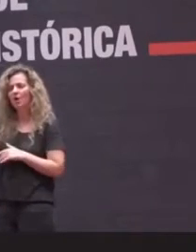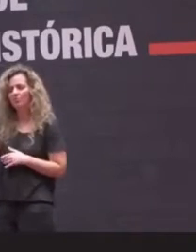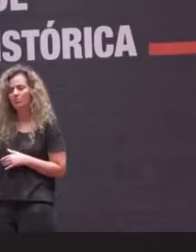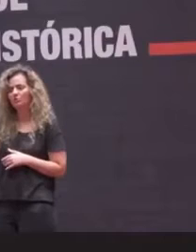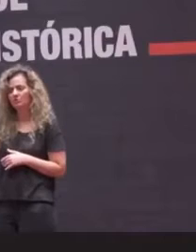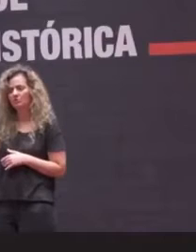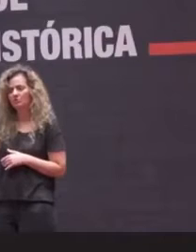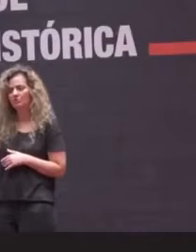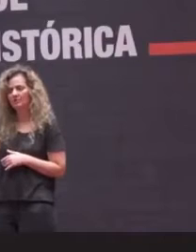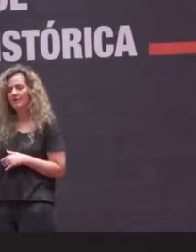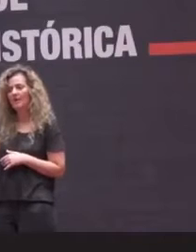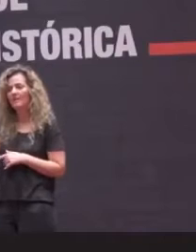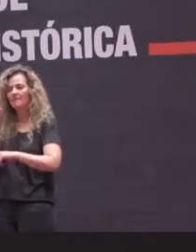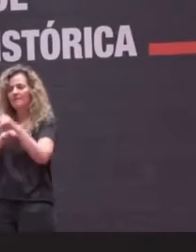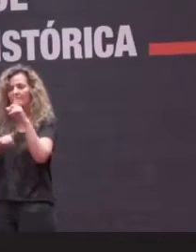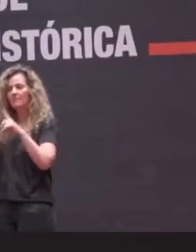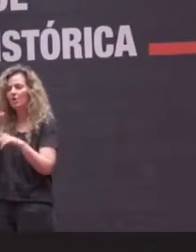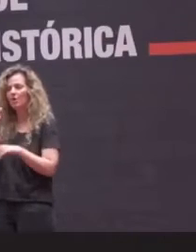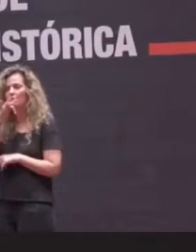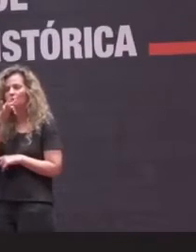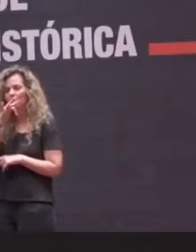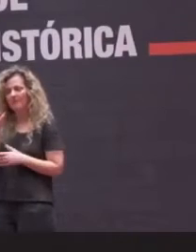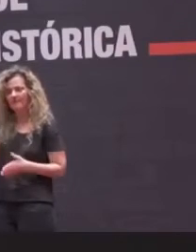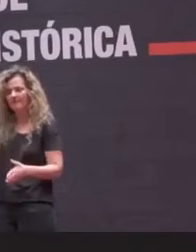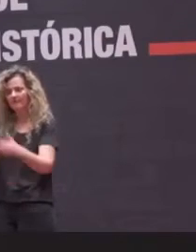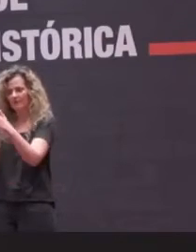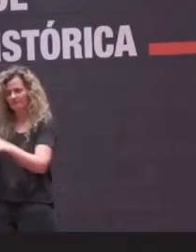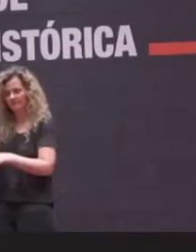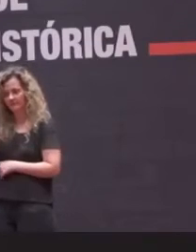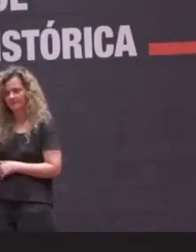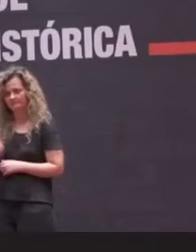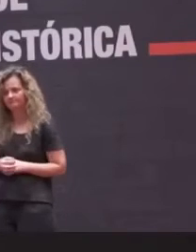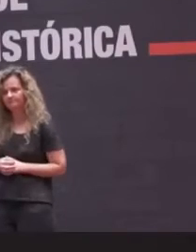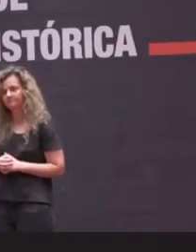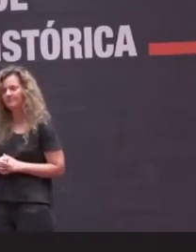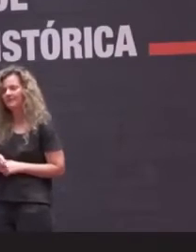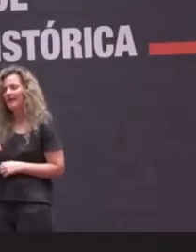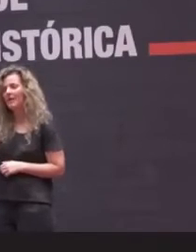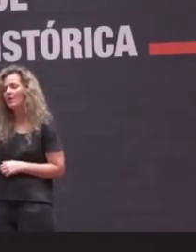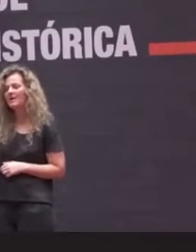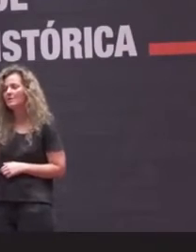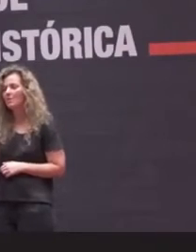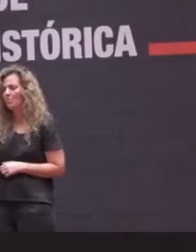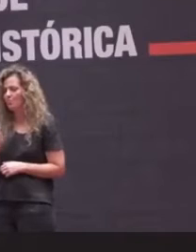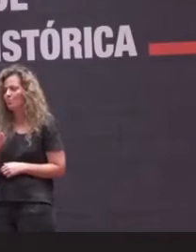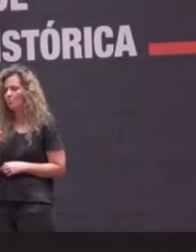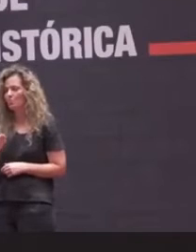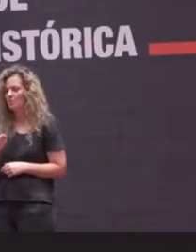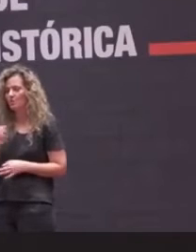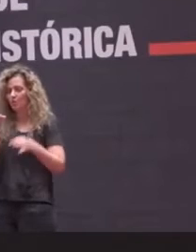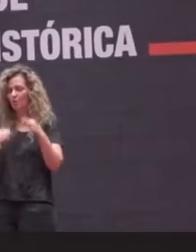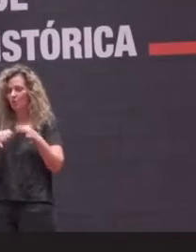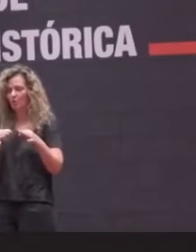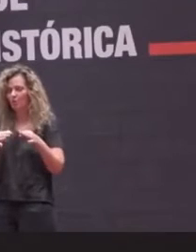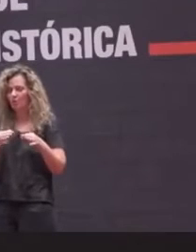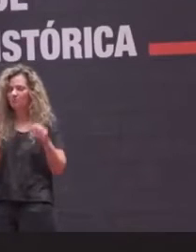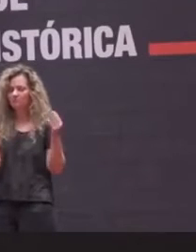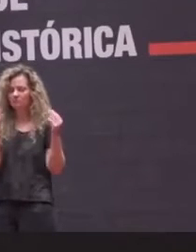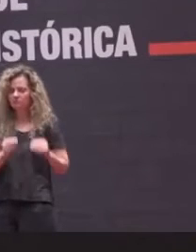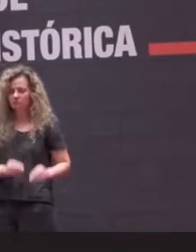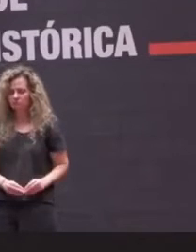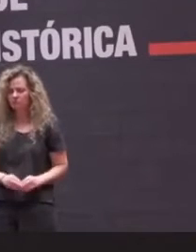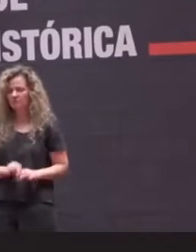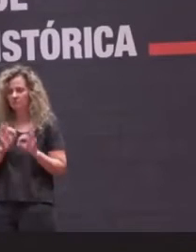Os repito, cuando digo preocupante es porque todavía queda recorrido. E a sentencia está moi ben armada xuridicamente, moi, moi ben